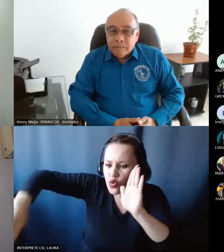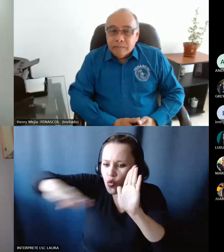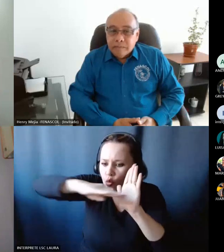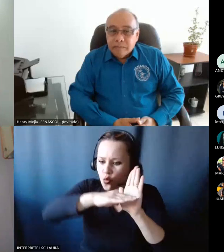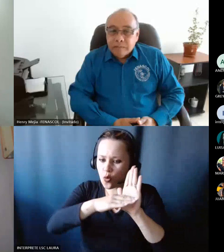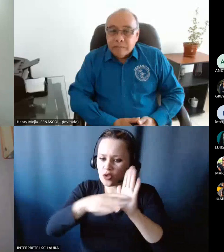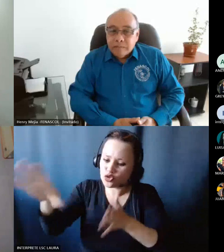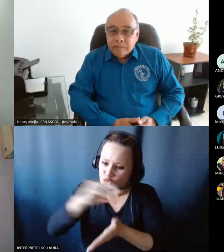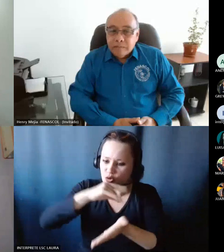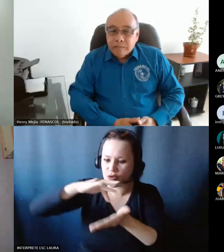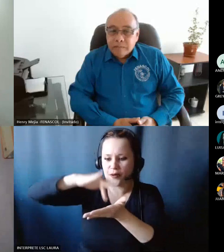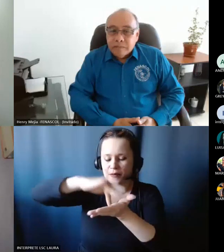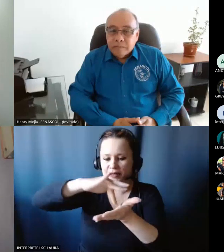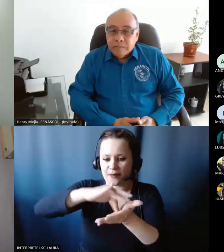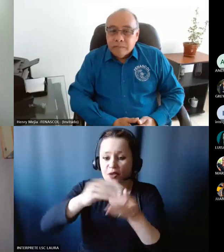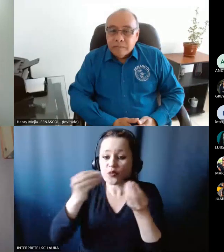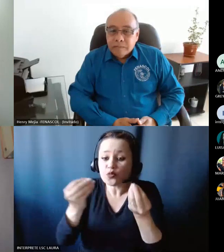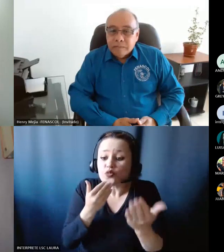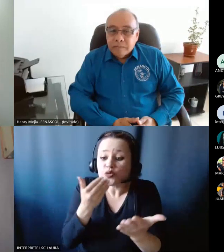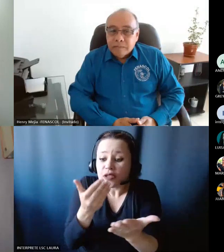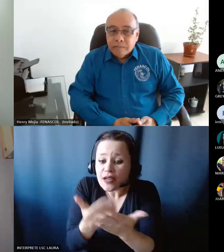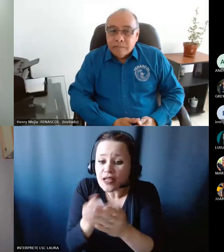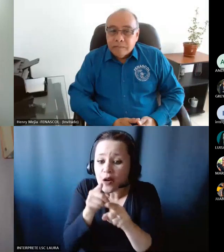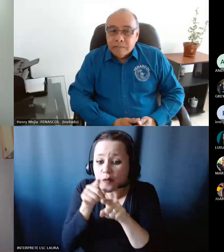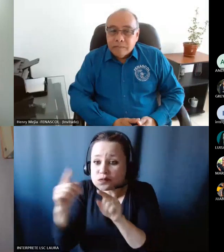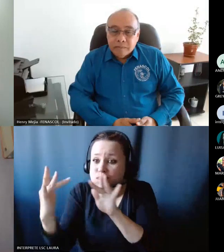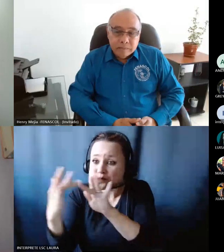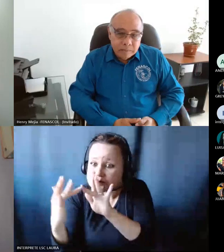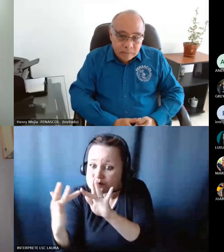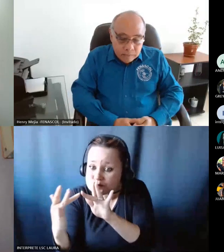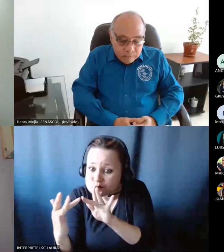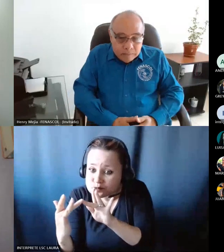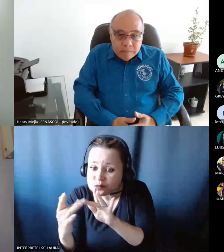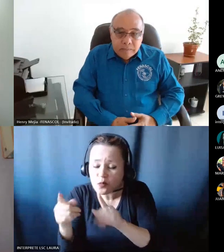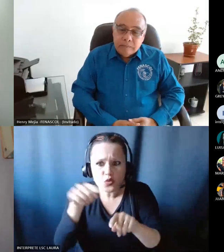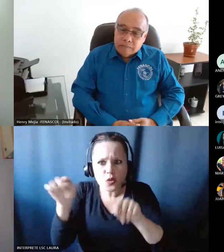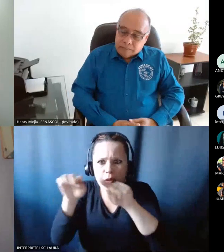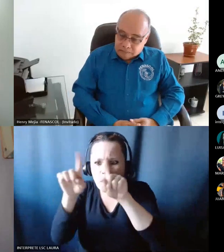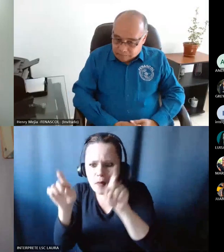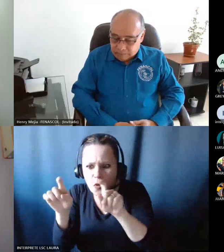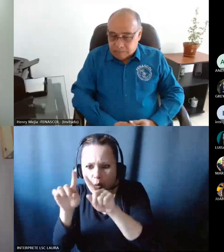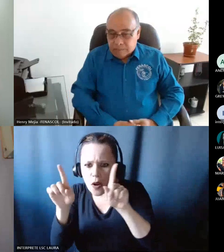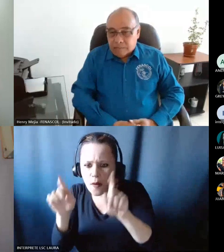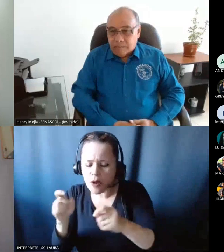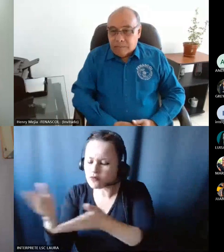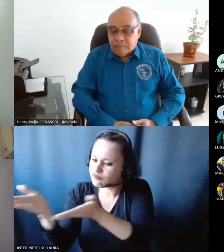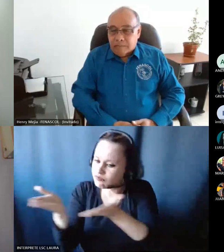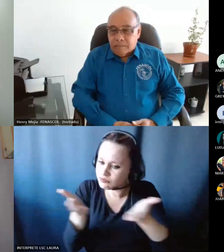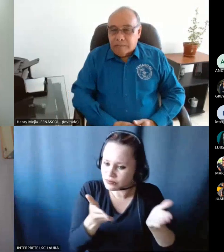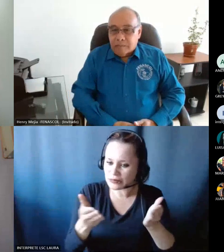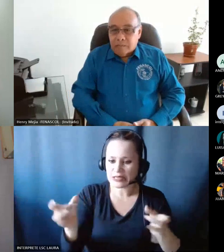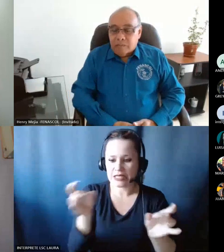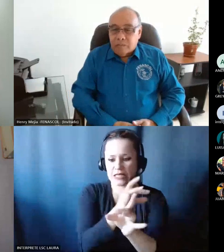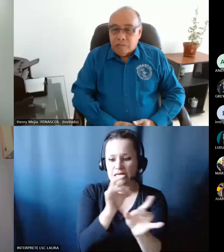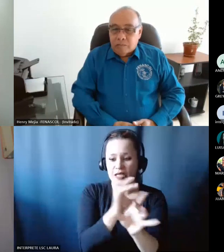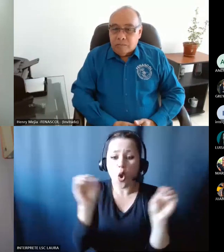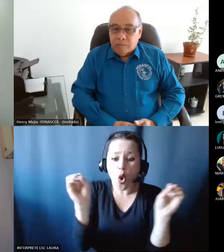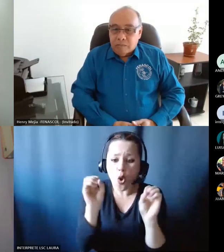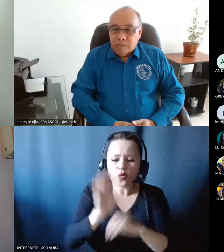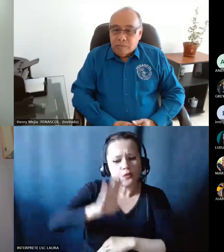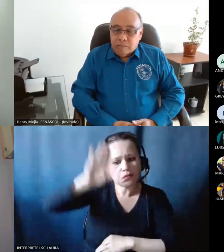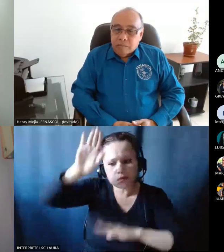iguales entonces Muchísimas gracias a quienes se están conectando y sus preguntas siempre van a ser bienvenidas en el chat o pueden levantar la manito